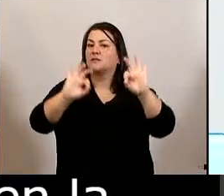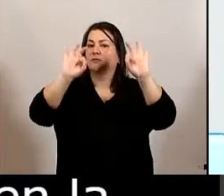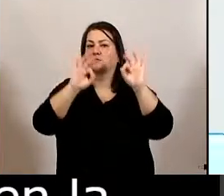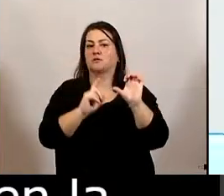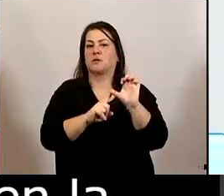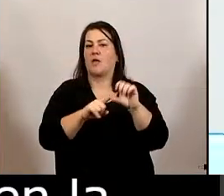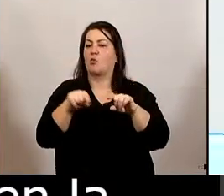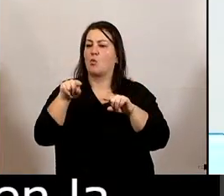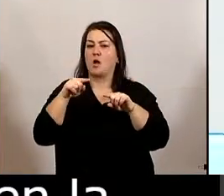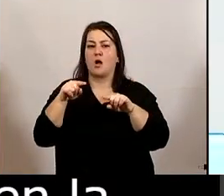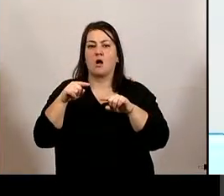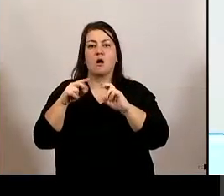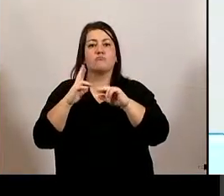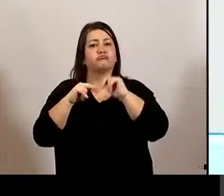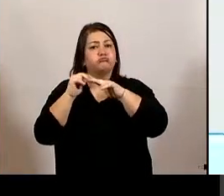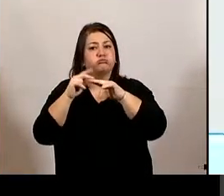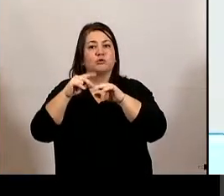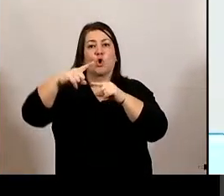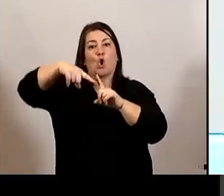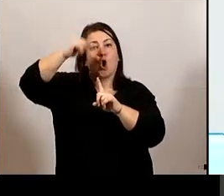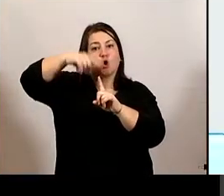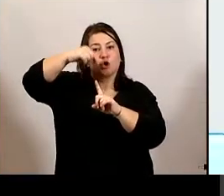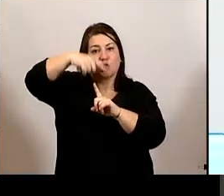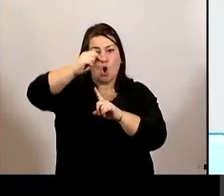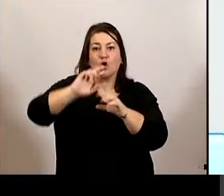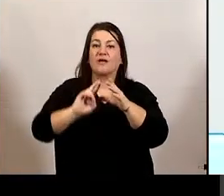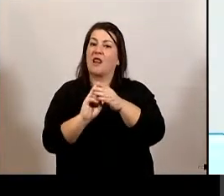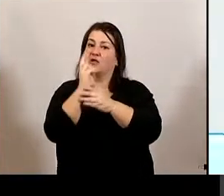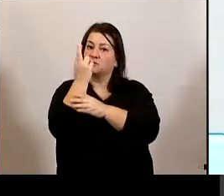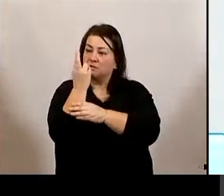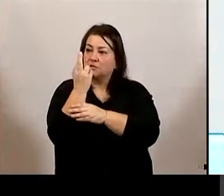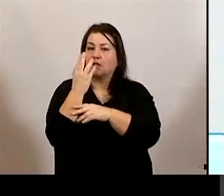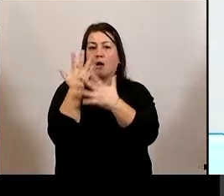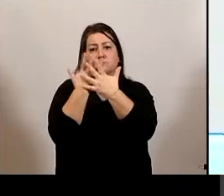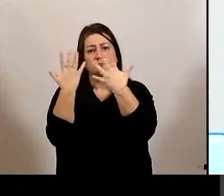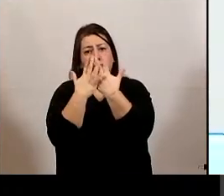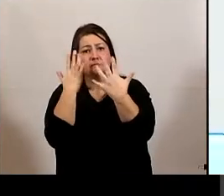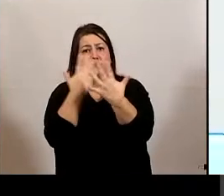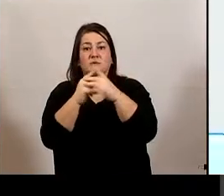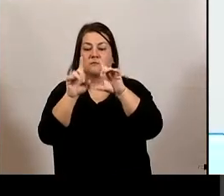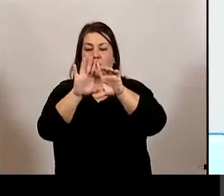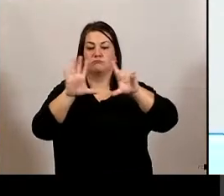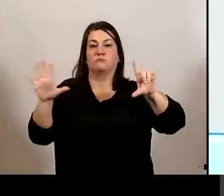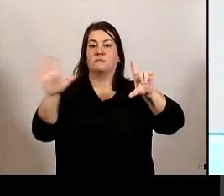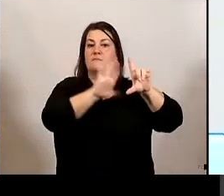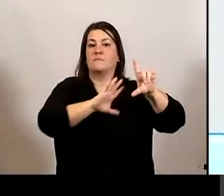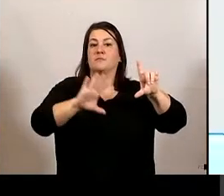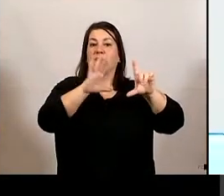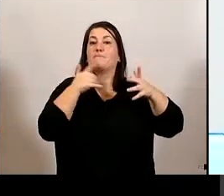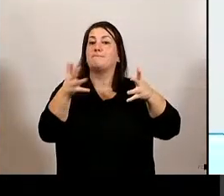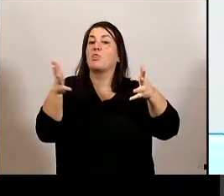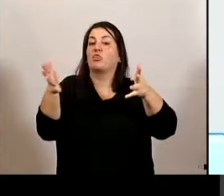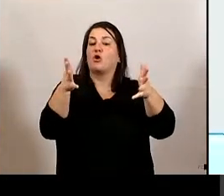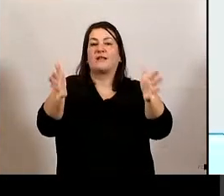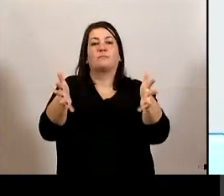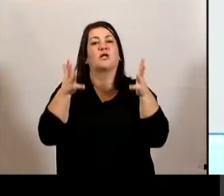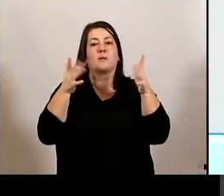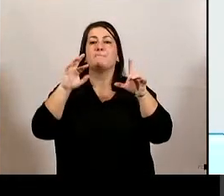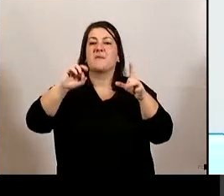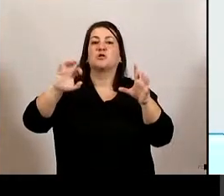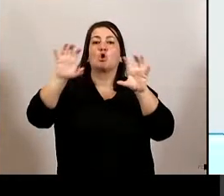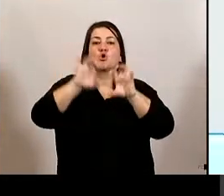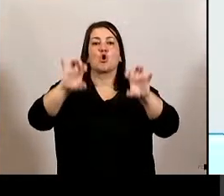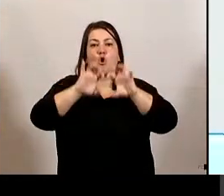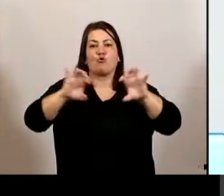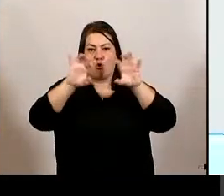que combina elementos góticos con renacentista, destacando su portada plateresca y su retablo de estilo rococó.